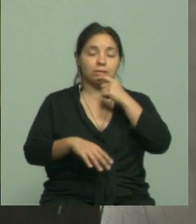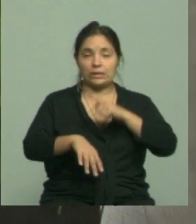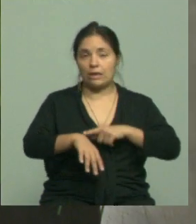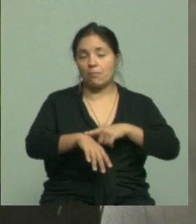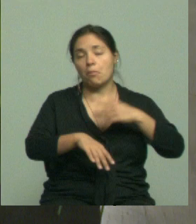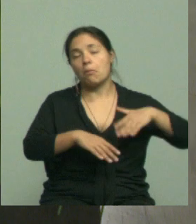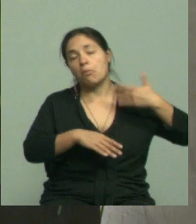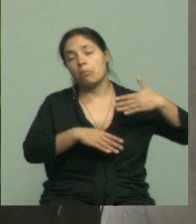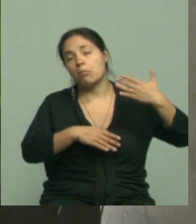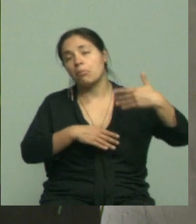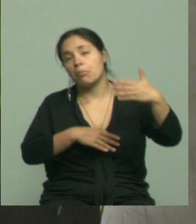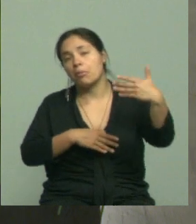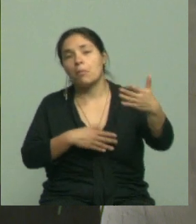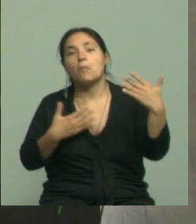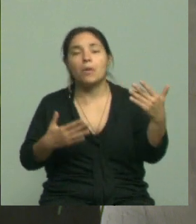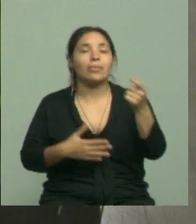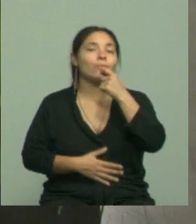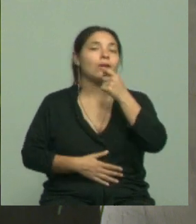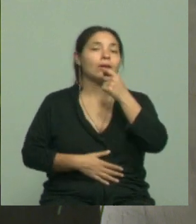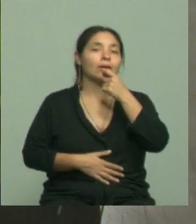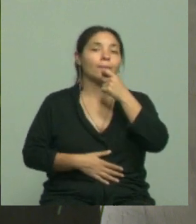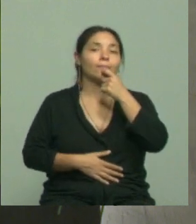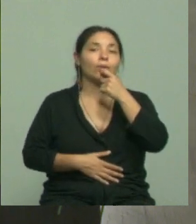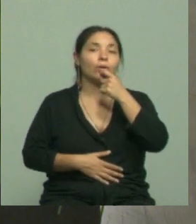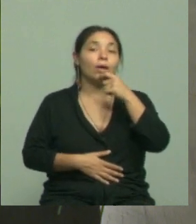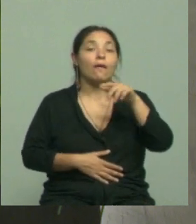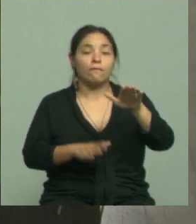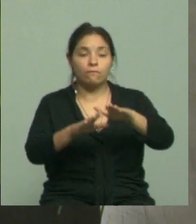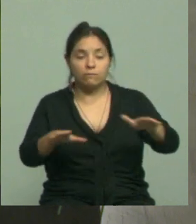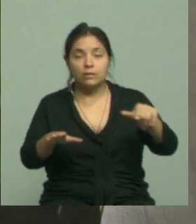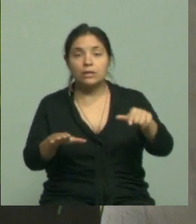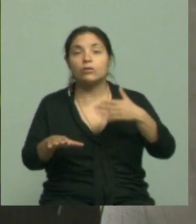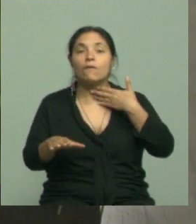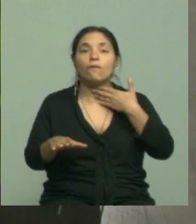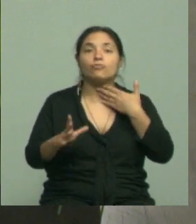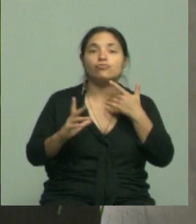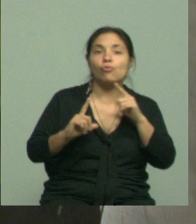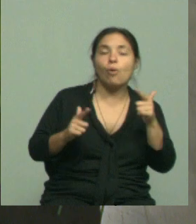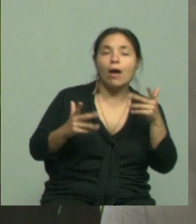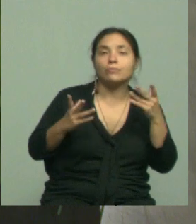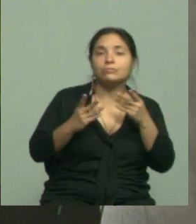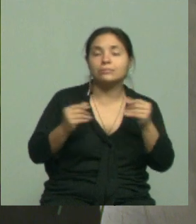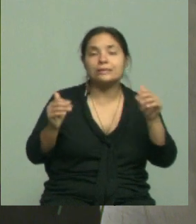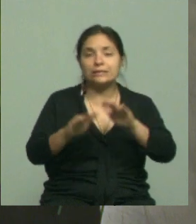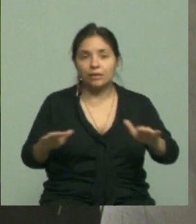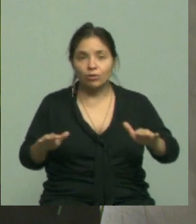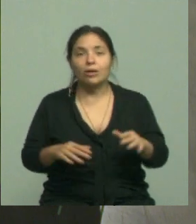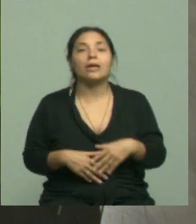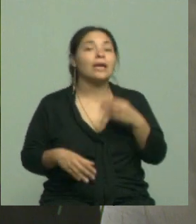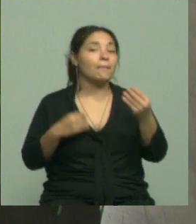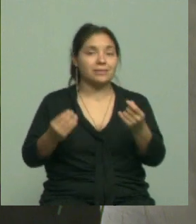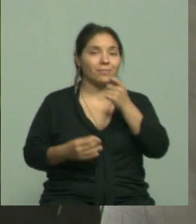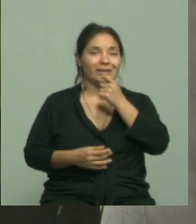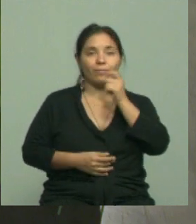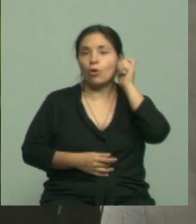hablabas de que puede pasar de que los chicos tengan algún problema de disfonía, y en ese caso sería una disfonía infantil. ¿Qué pasa con las personas cuando ya nos